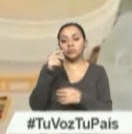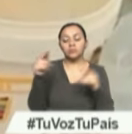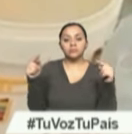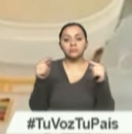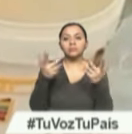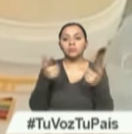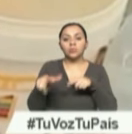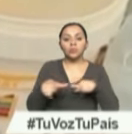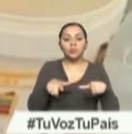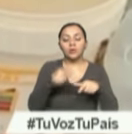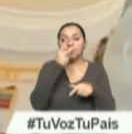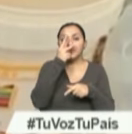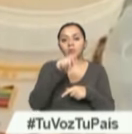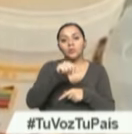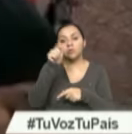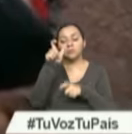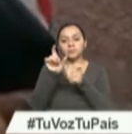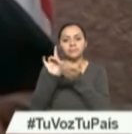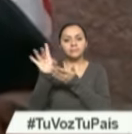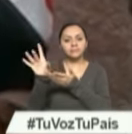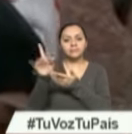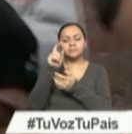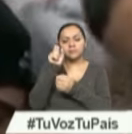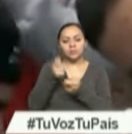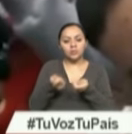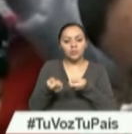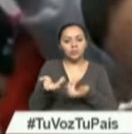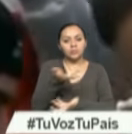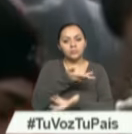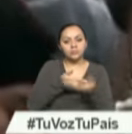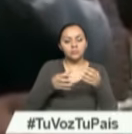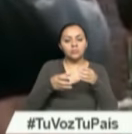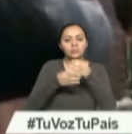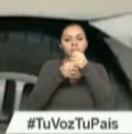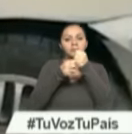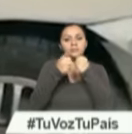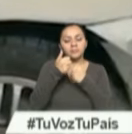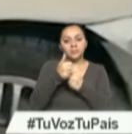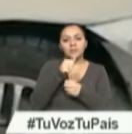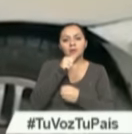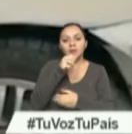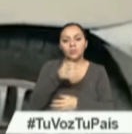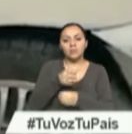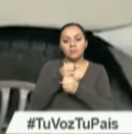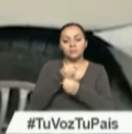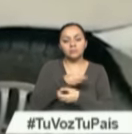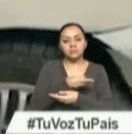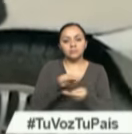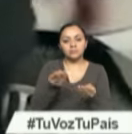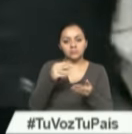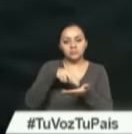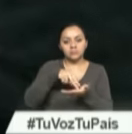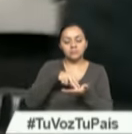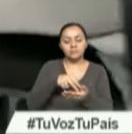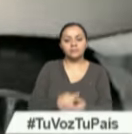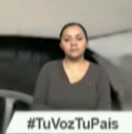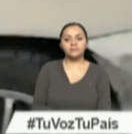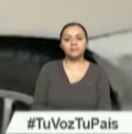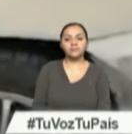zona para echar a los rebeldes y retomar el control de las principales fuentes de abastecimiento de agua de la capital siria.